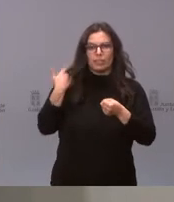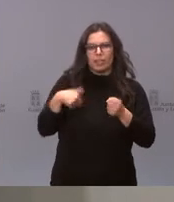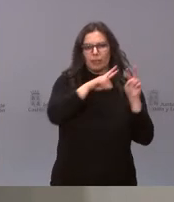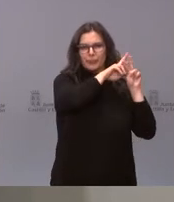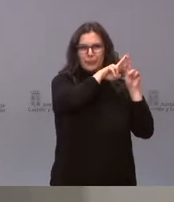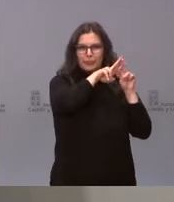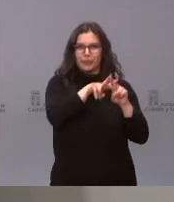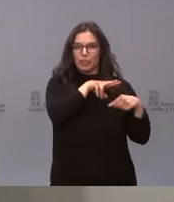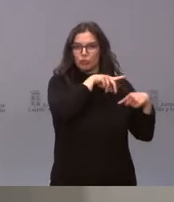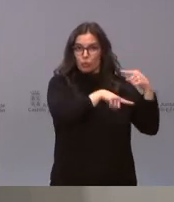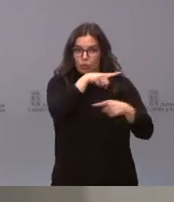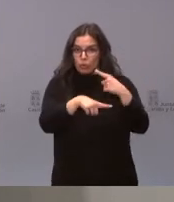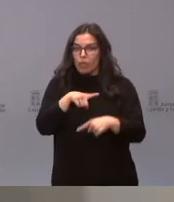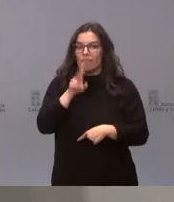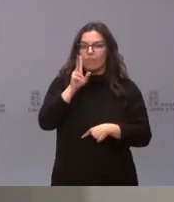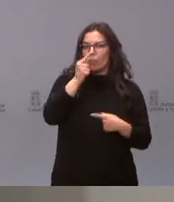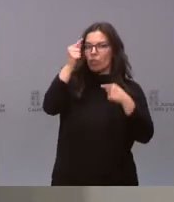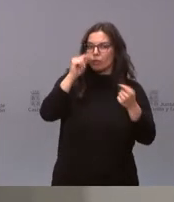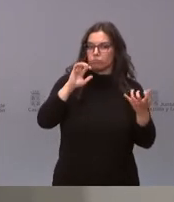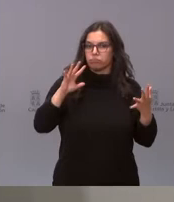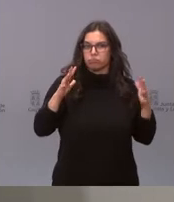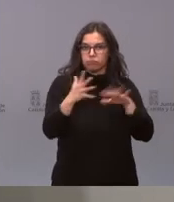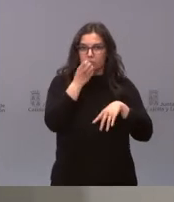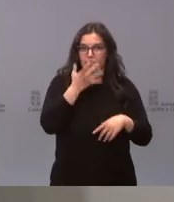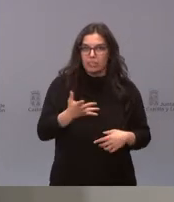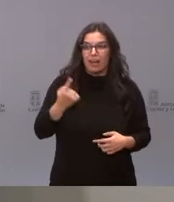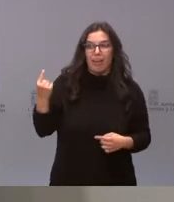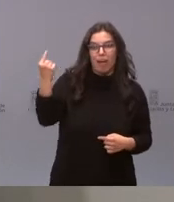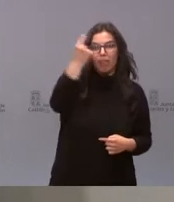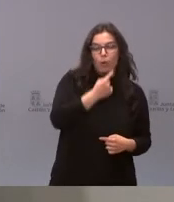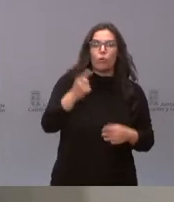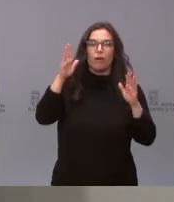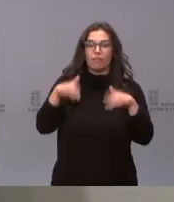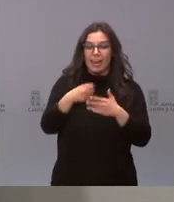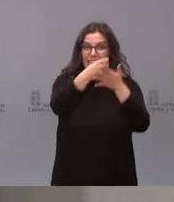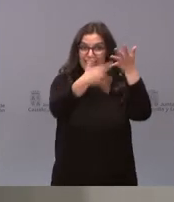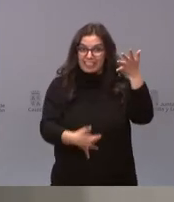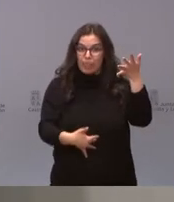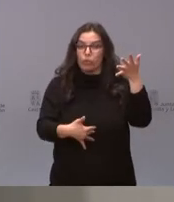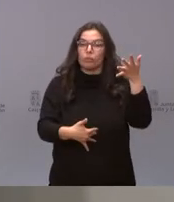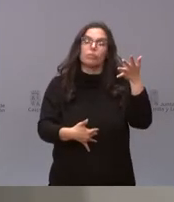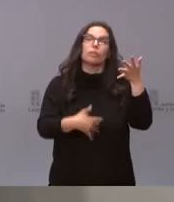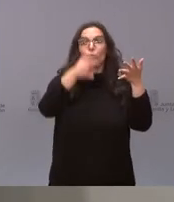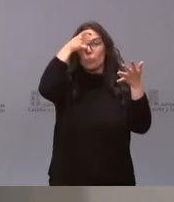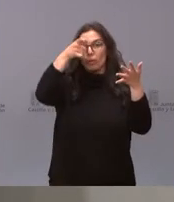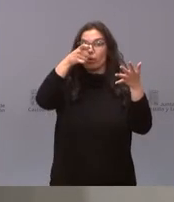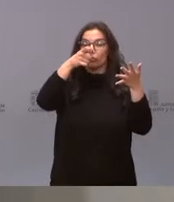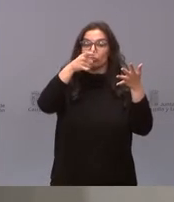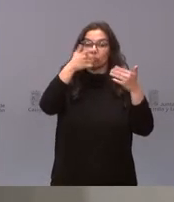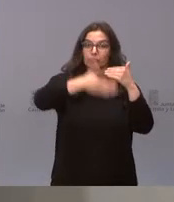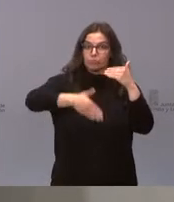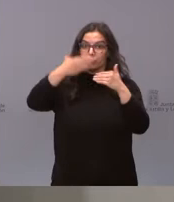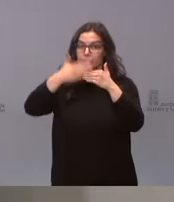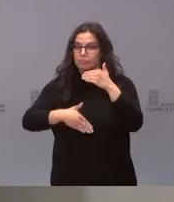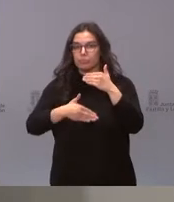diariamente la evolución epidemiológica de los municipios de la comunidad se modifica el listado de municipios que tienen medidas